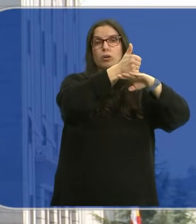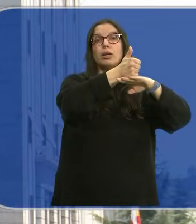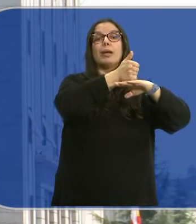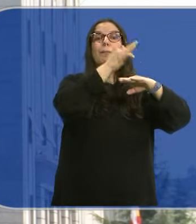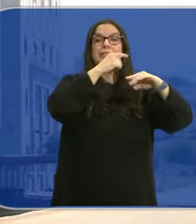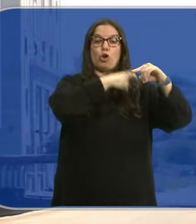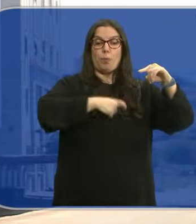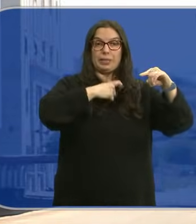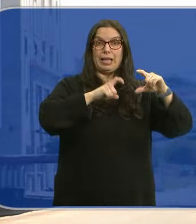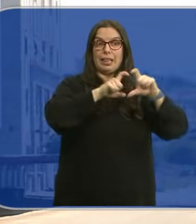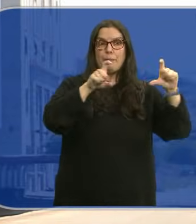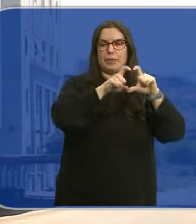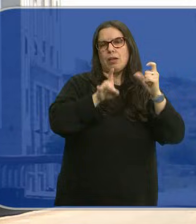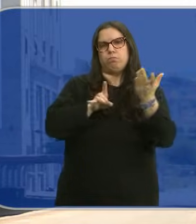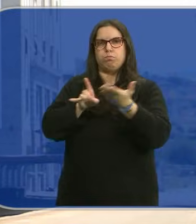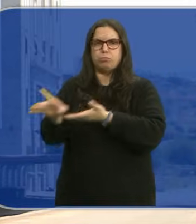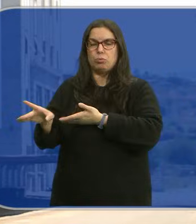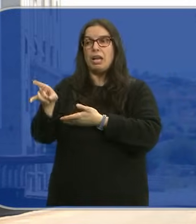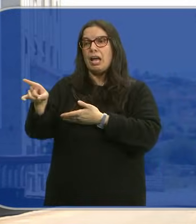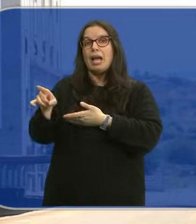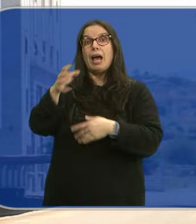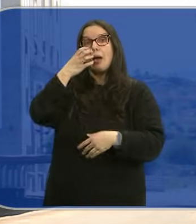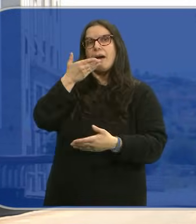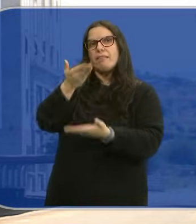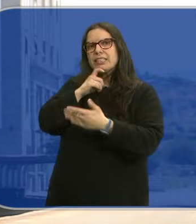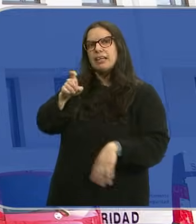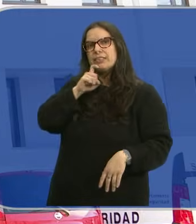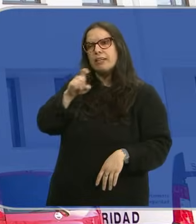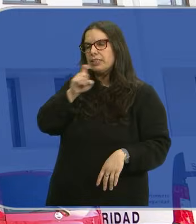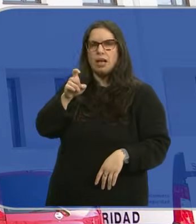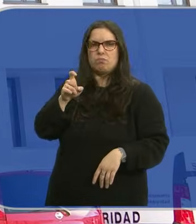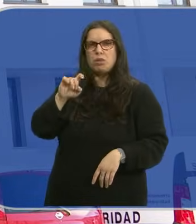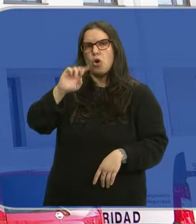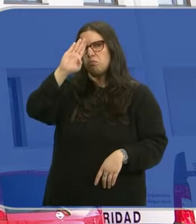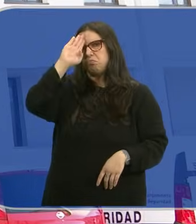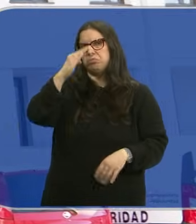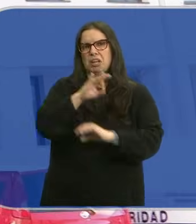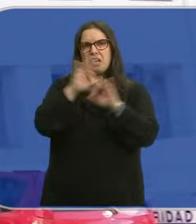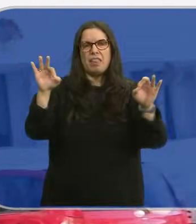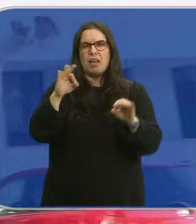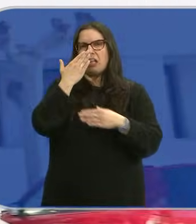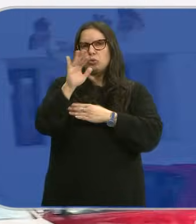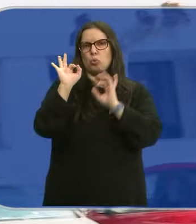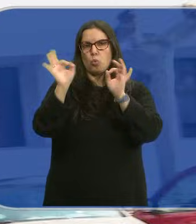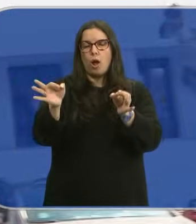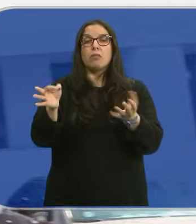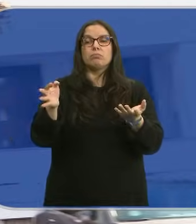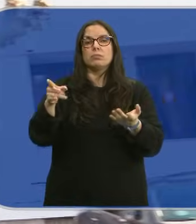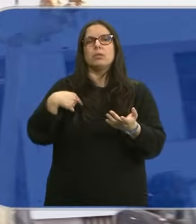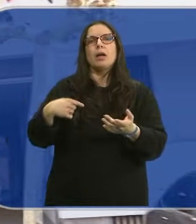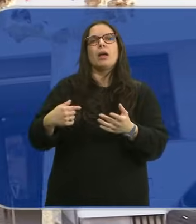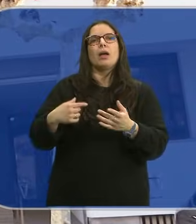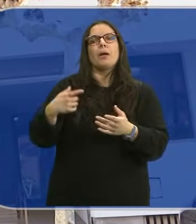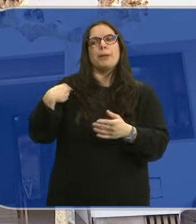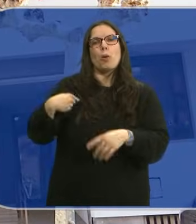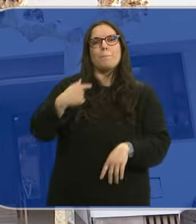del comité de empresa, y sin que depusiera esta actitud a pesar de los requerimientos de la dirección. El cese fue llevado al juzgado de lo social por el trabajador, perdiendo el